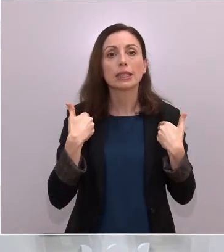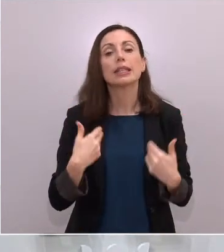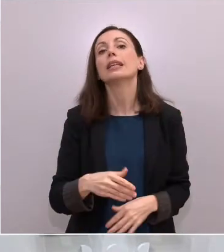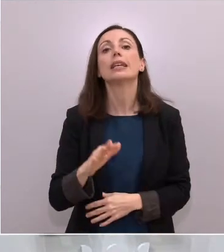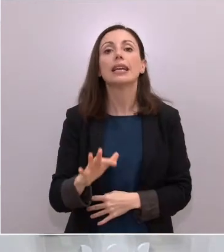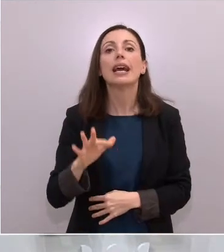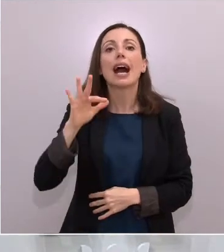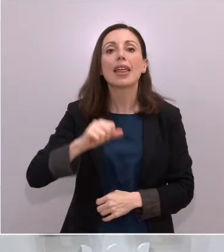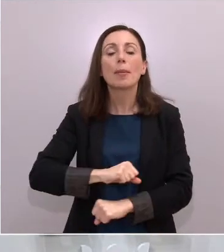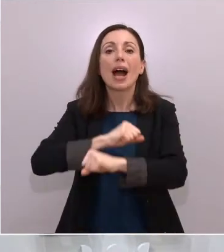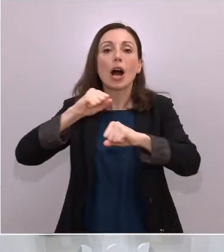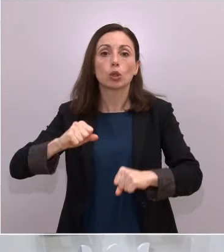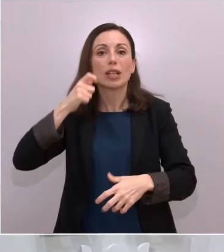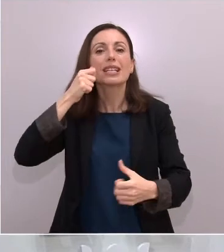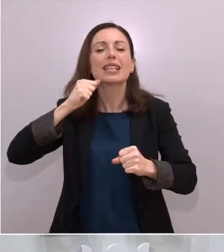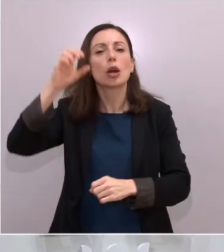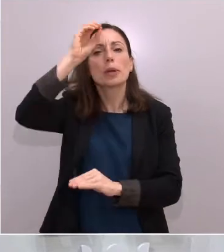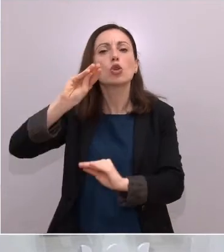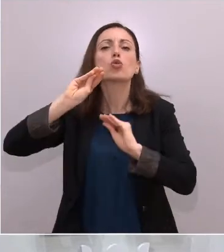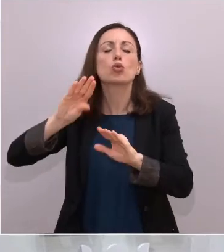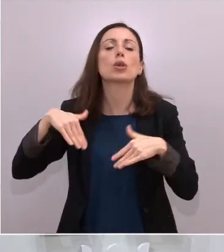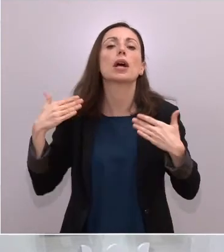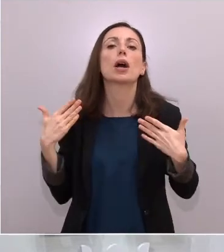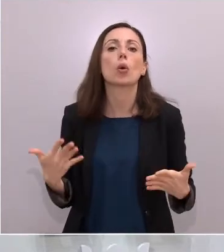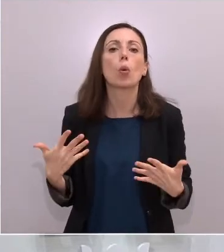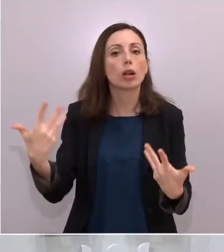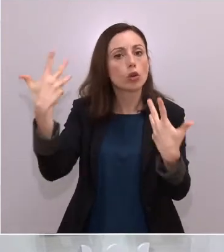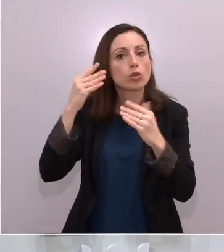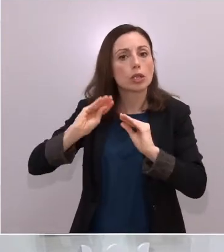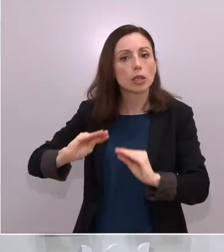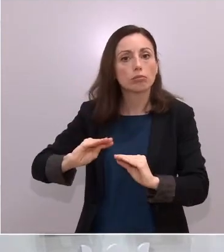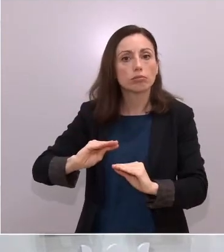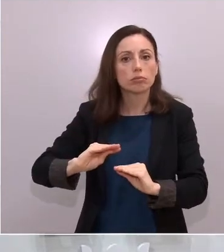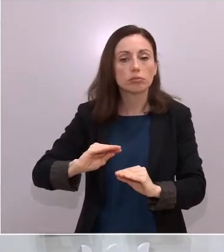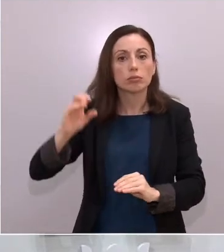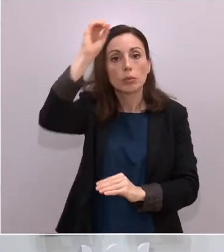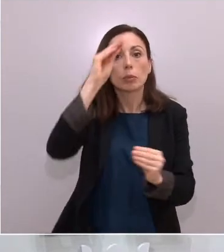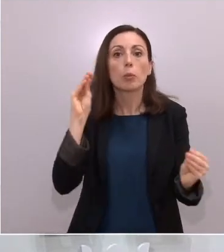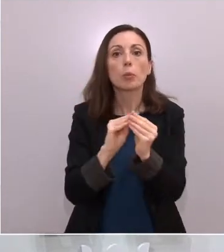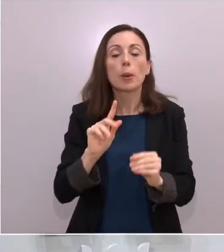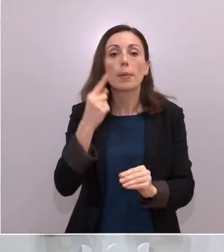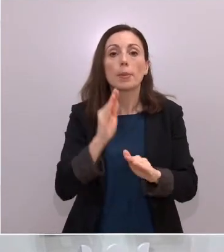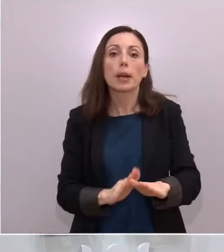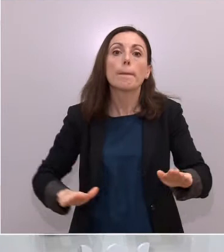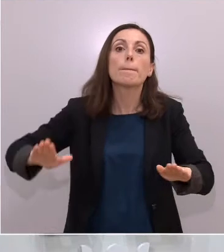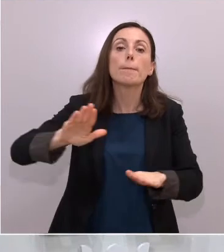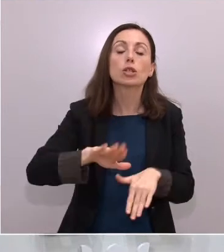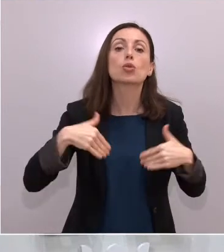de las autoridades sanitarias. Todos coincidimos en que el primer paso tenía que ser el que